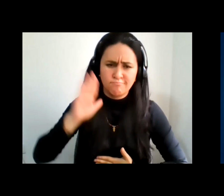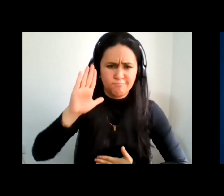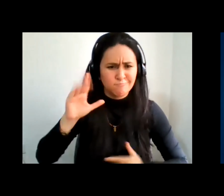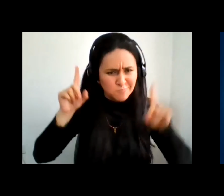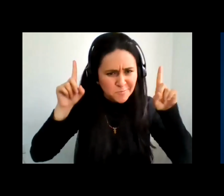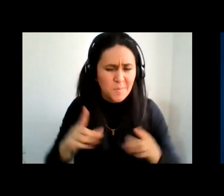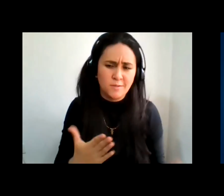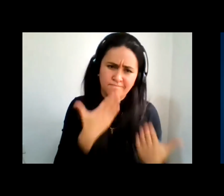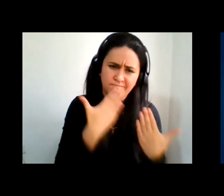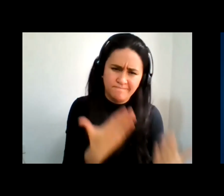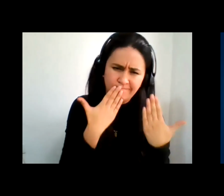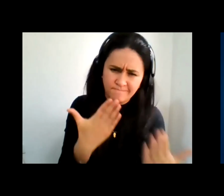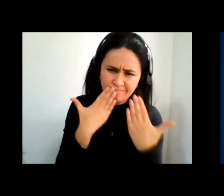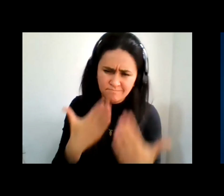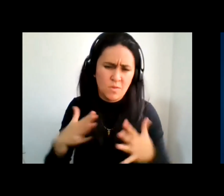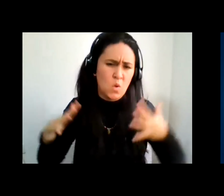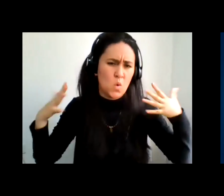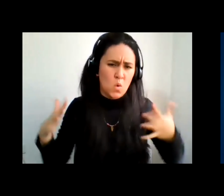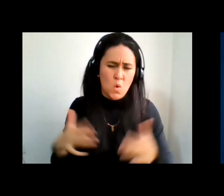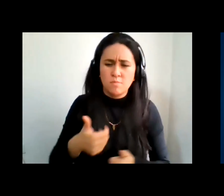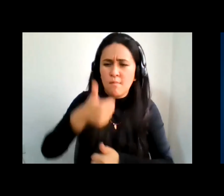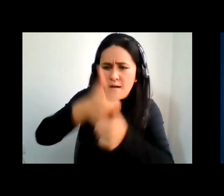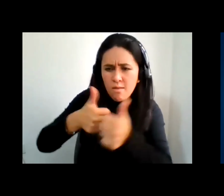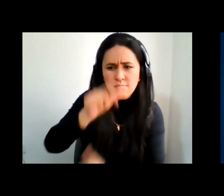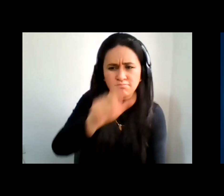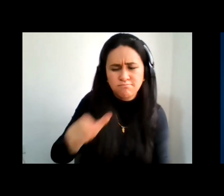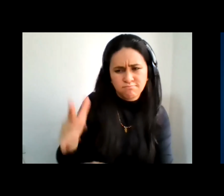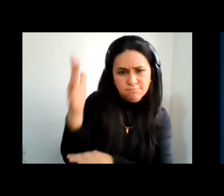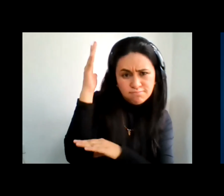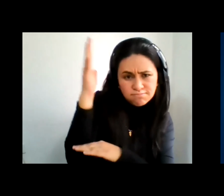todos por las excelentes presentaciones de hoy,